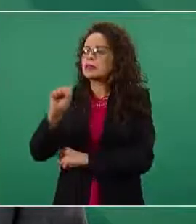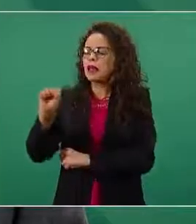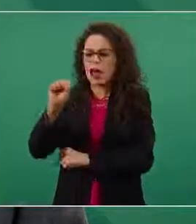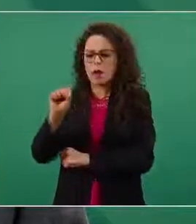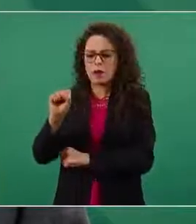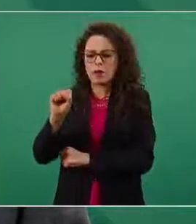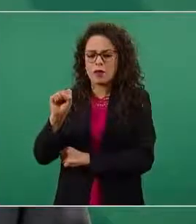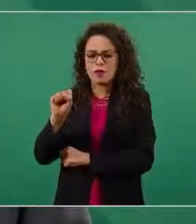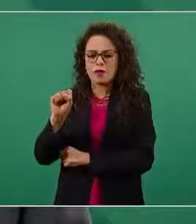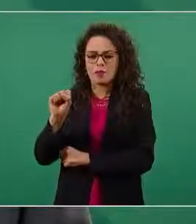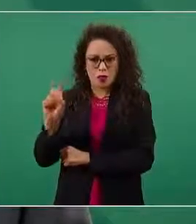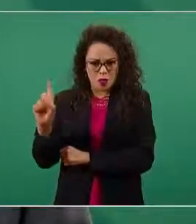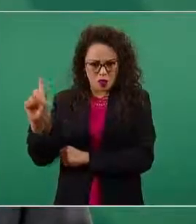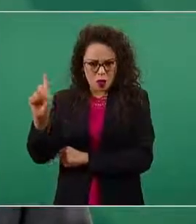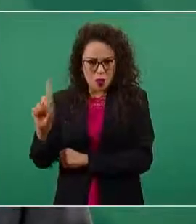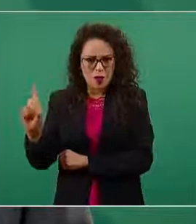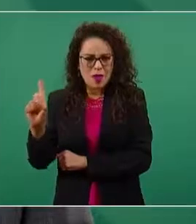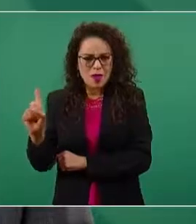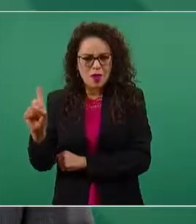vayan un domingo,